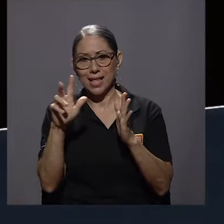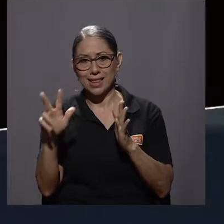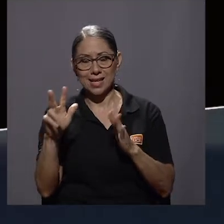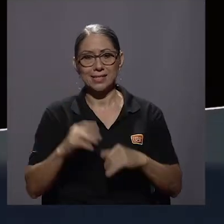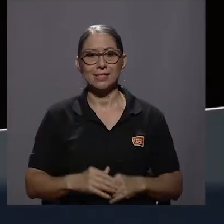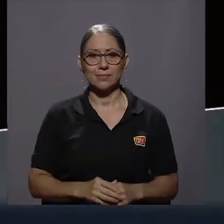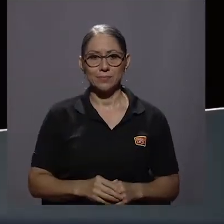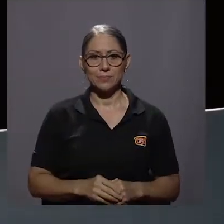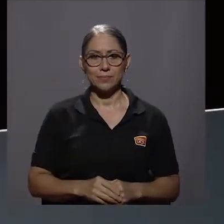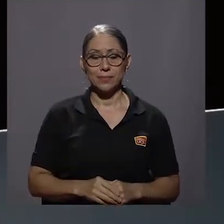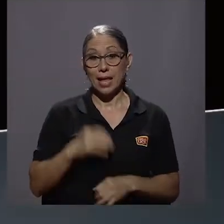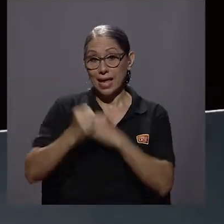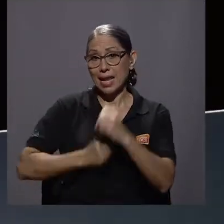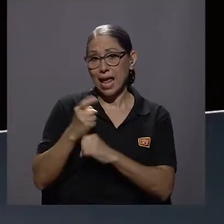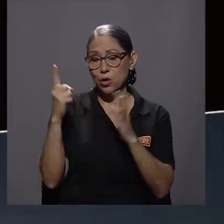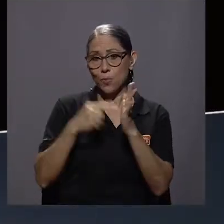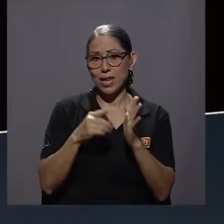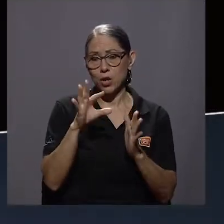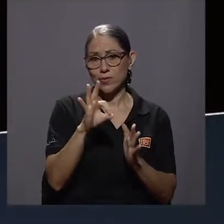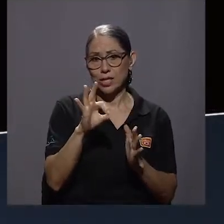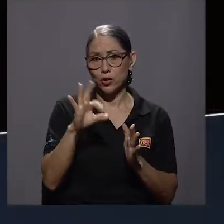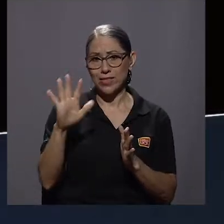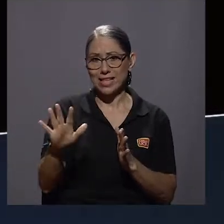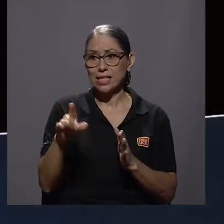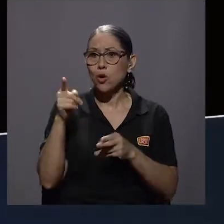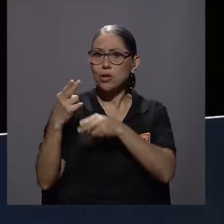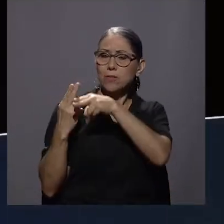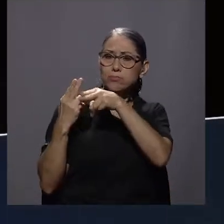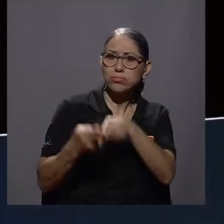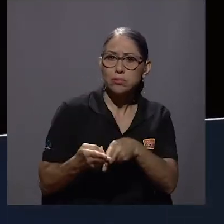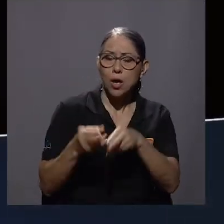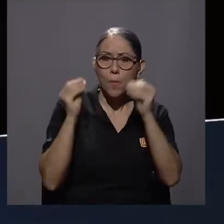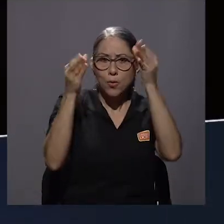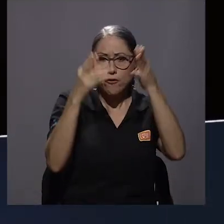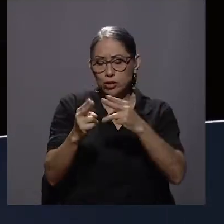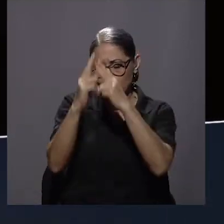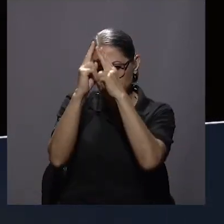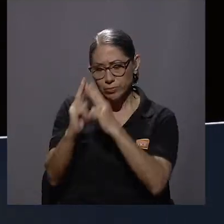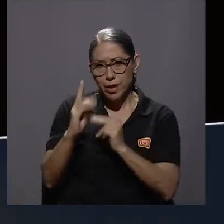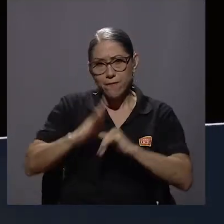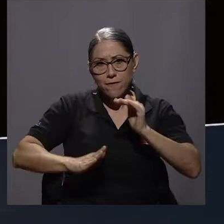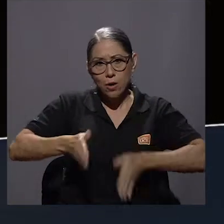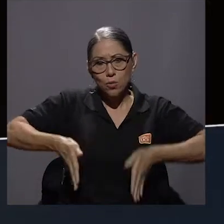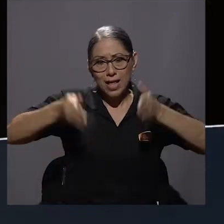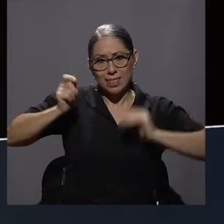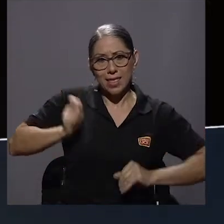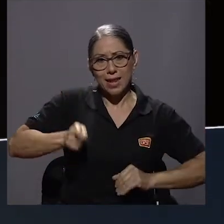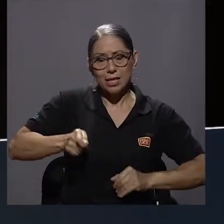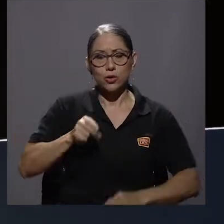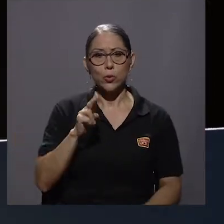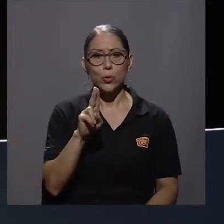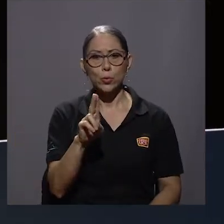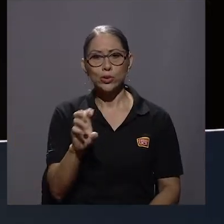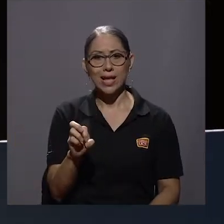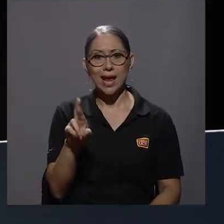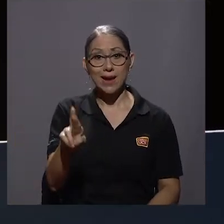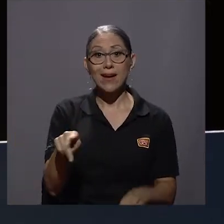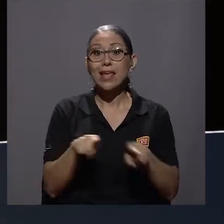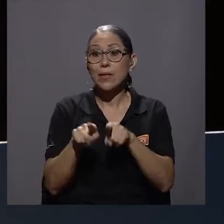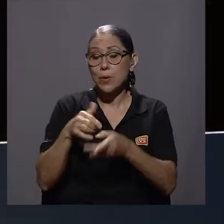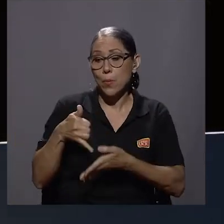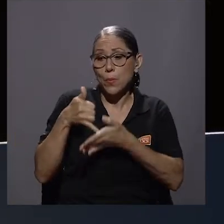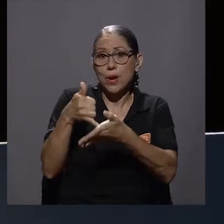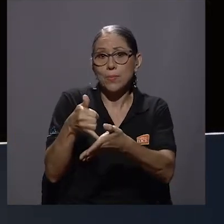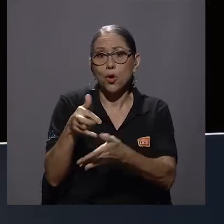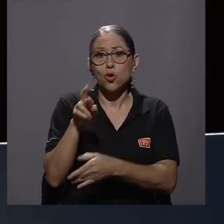1980-1983. En 1995 fue designada como profesora emérita de la Facultad de Derecho de la UCR y